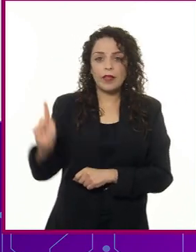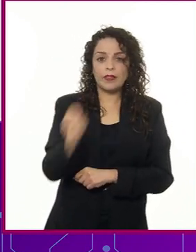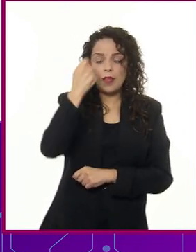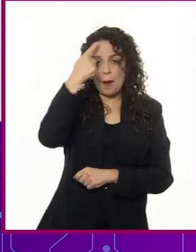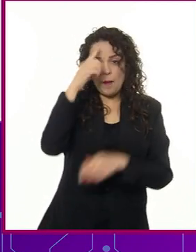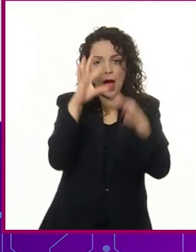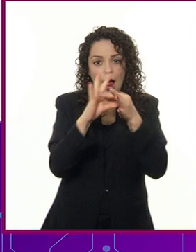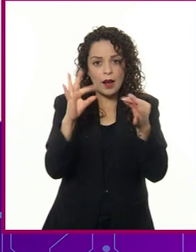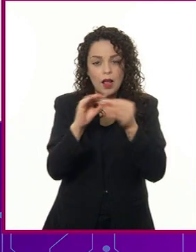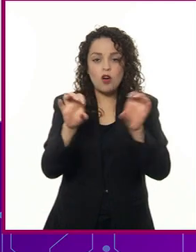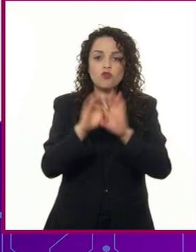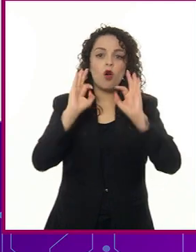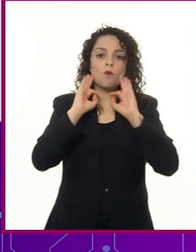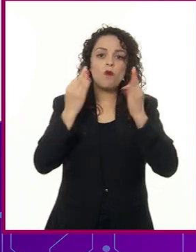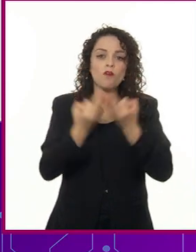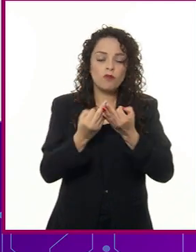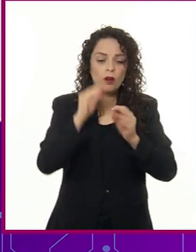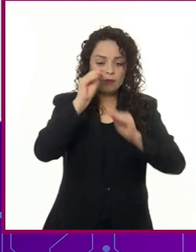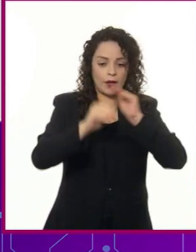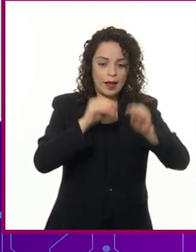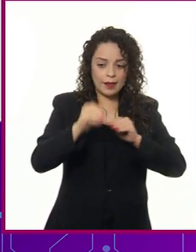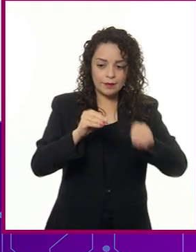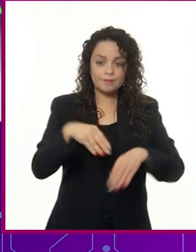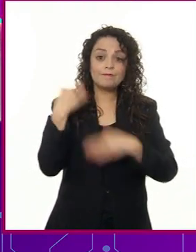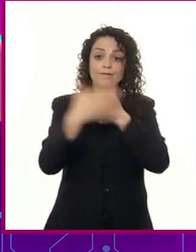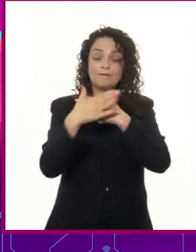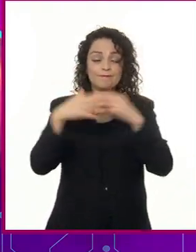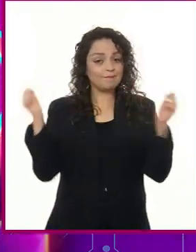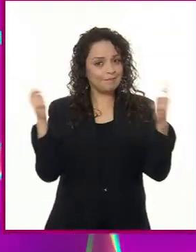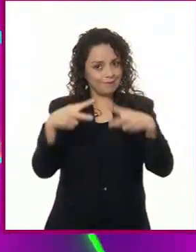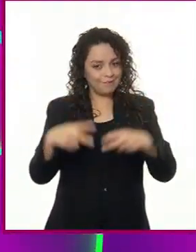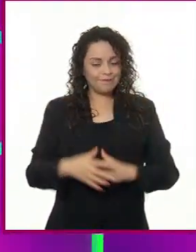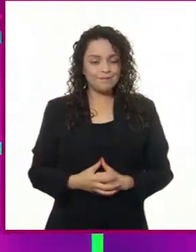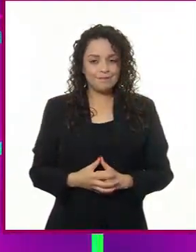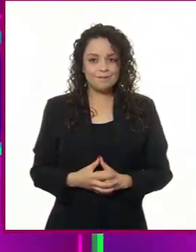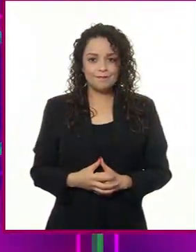representación técnica. Así que nos vemos en la próxima.